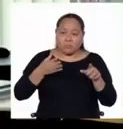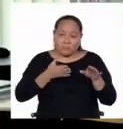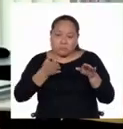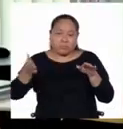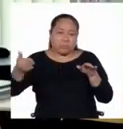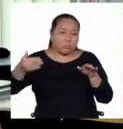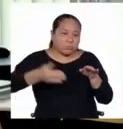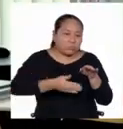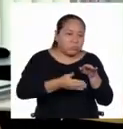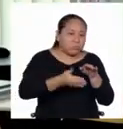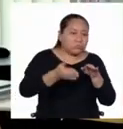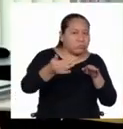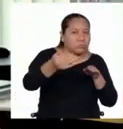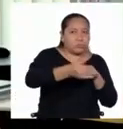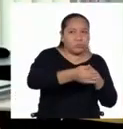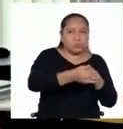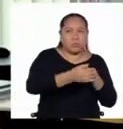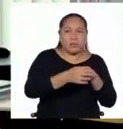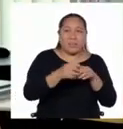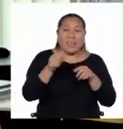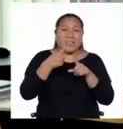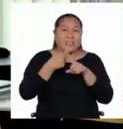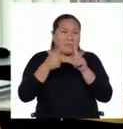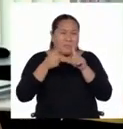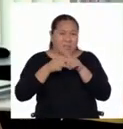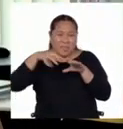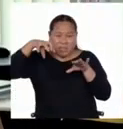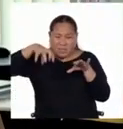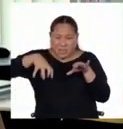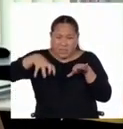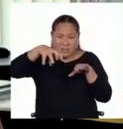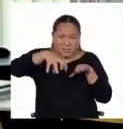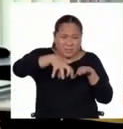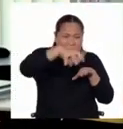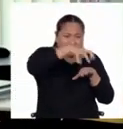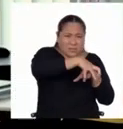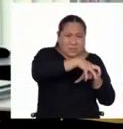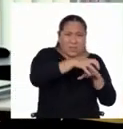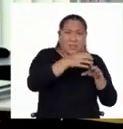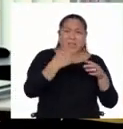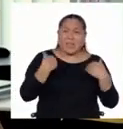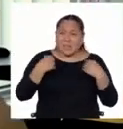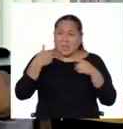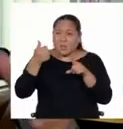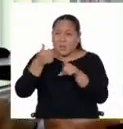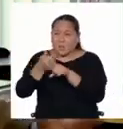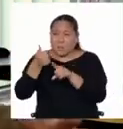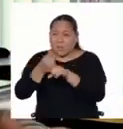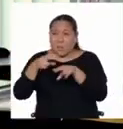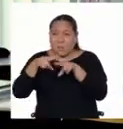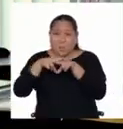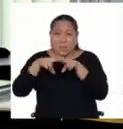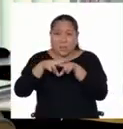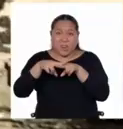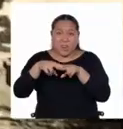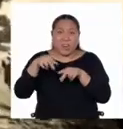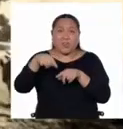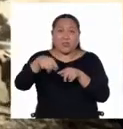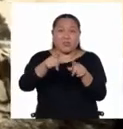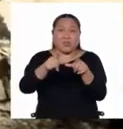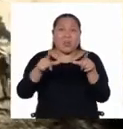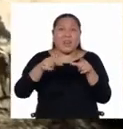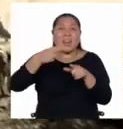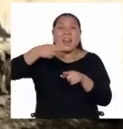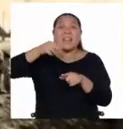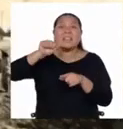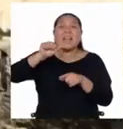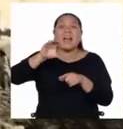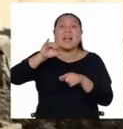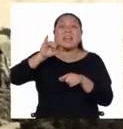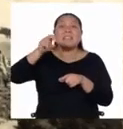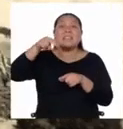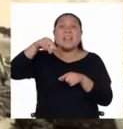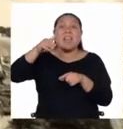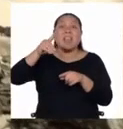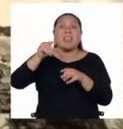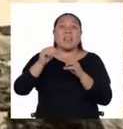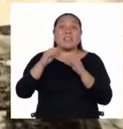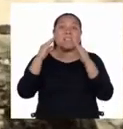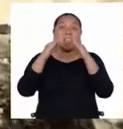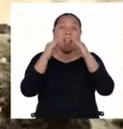tren, Cayaltí tenía su propio tren, Chiquitoy tenía su propio tren, o sea, todas las haciendas.